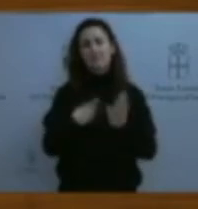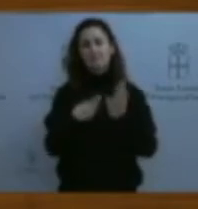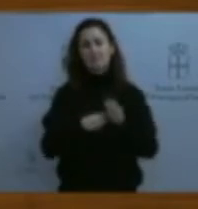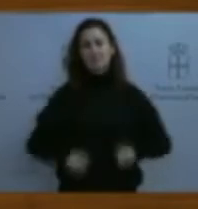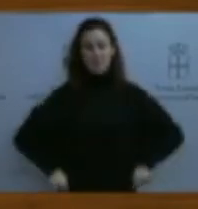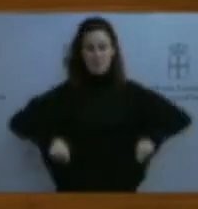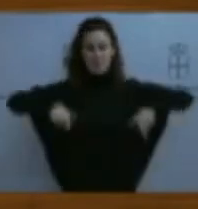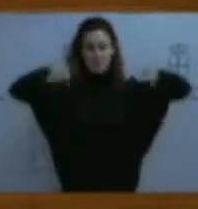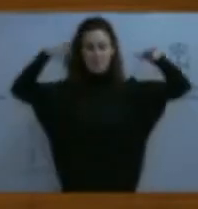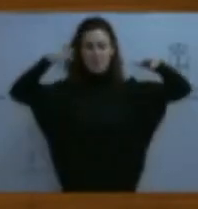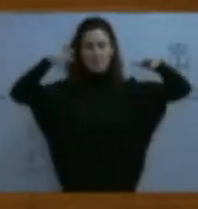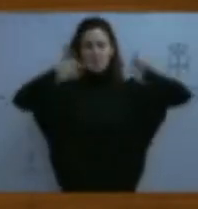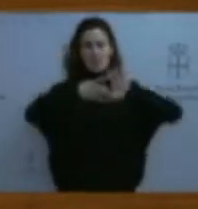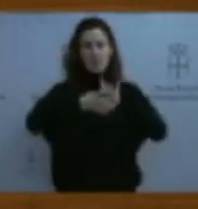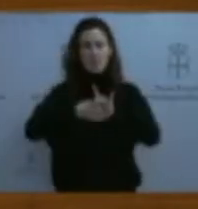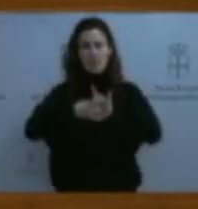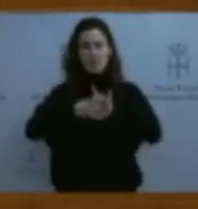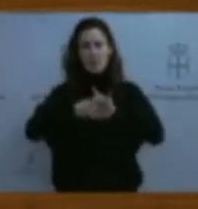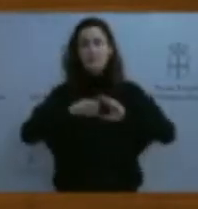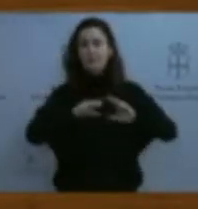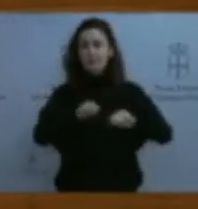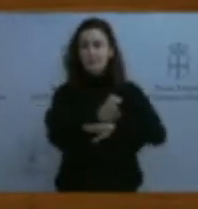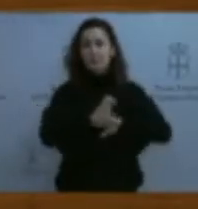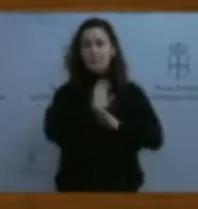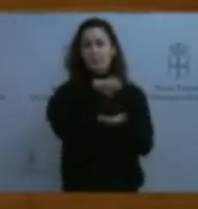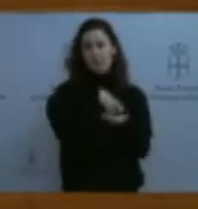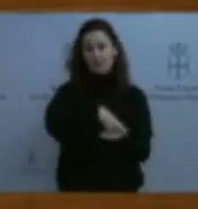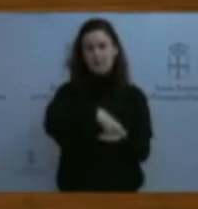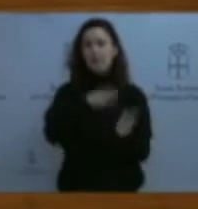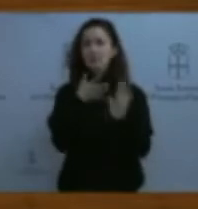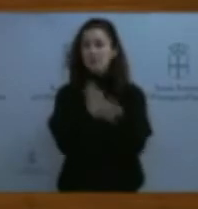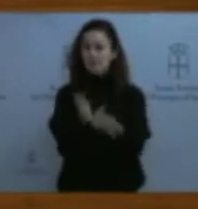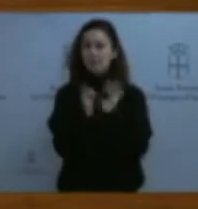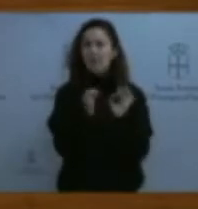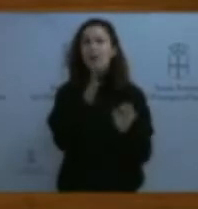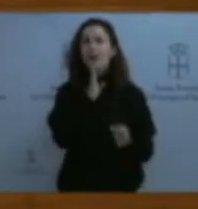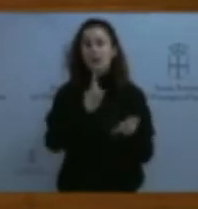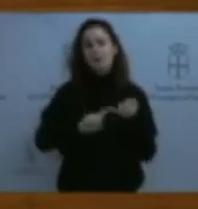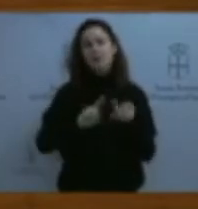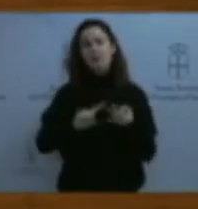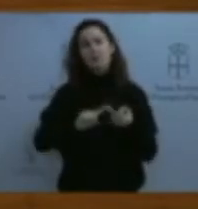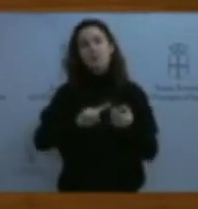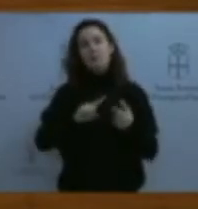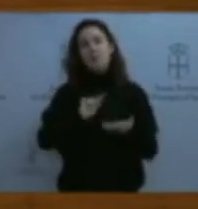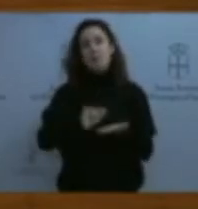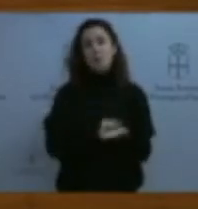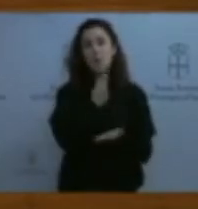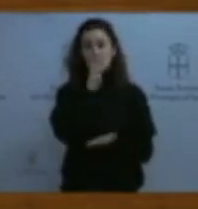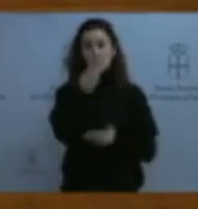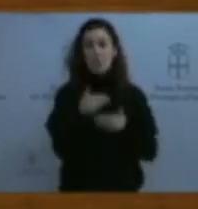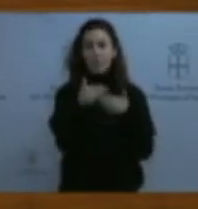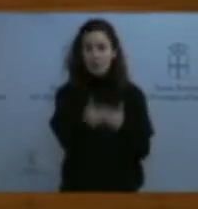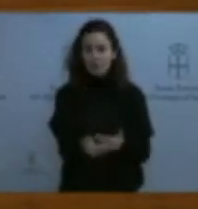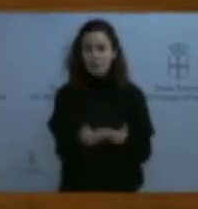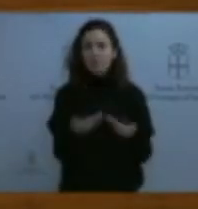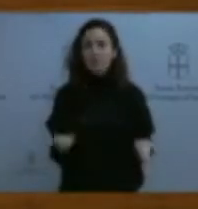edificios y bienes adscritos a la consejería, que son todos los que le he comentado anteriormente. Es un contrato por 2 años, es un contrato